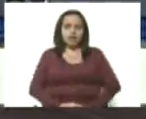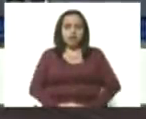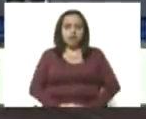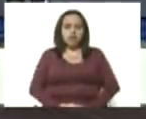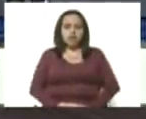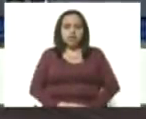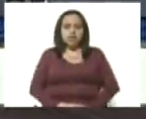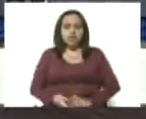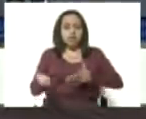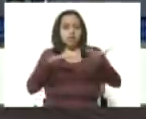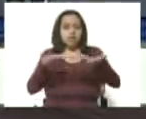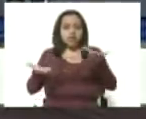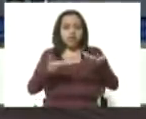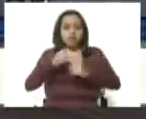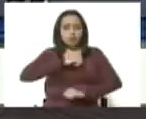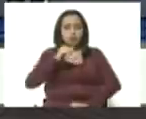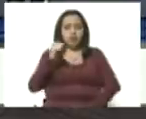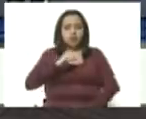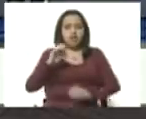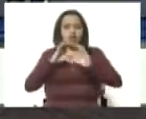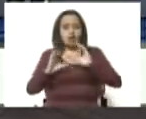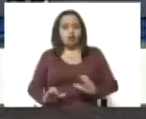del Cuerpo de Policía Nacional Bolivariano,